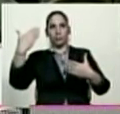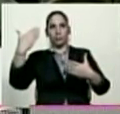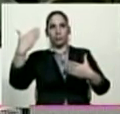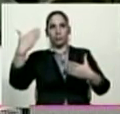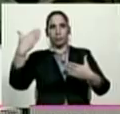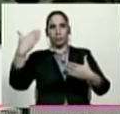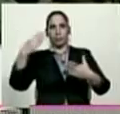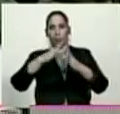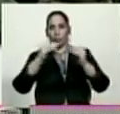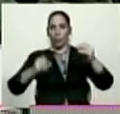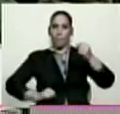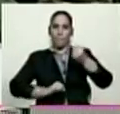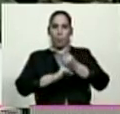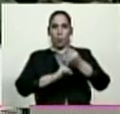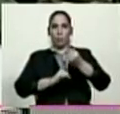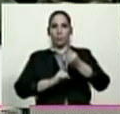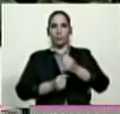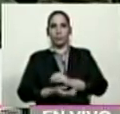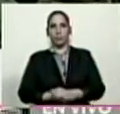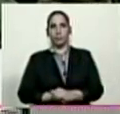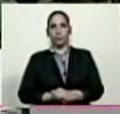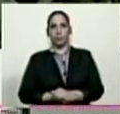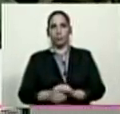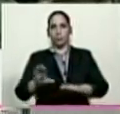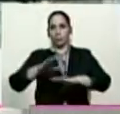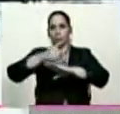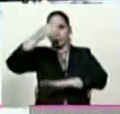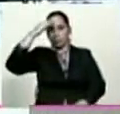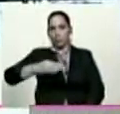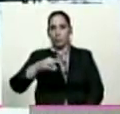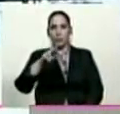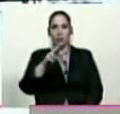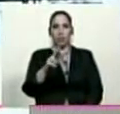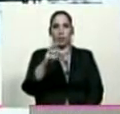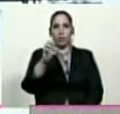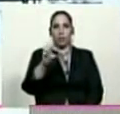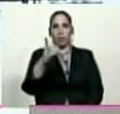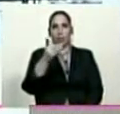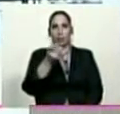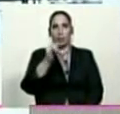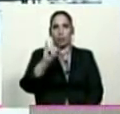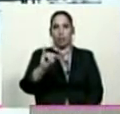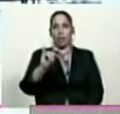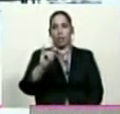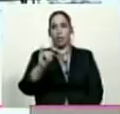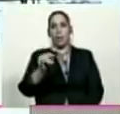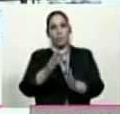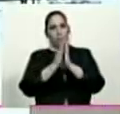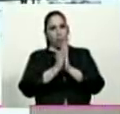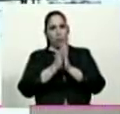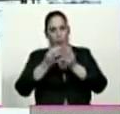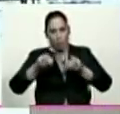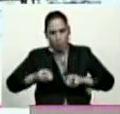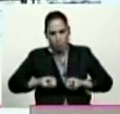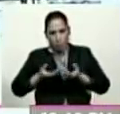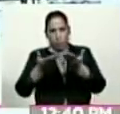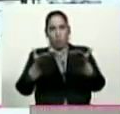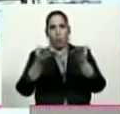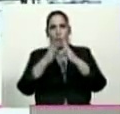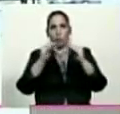y todo mi apoyo a los comandantes de las redes, y que ustedes, por favor, lo transmitan a todos los comandantes de